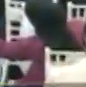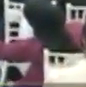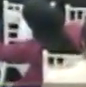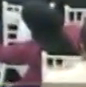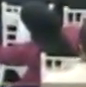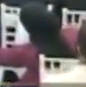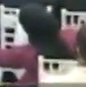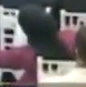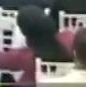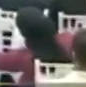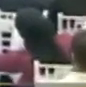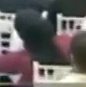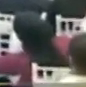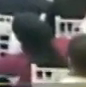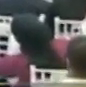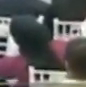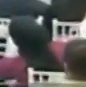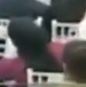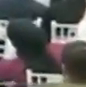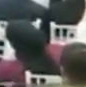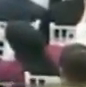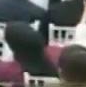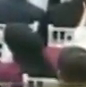Venezuela. Firman,